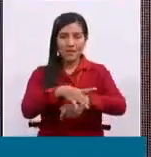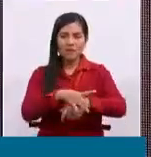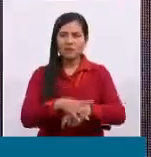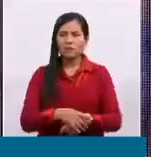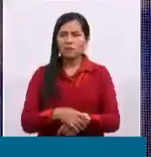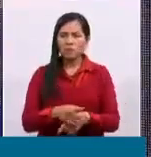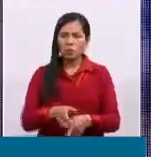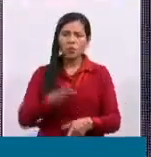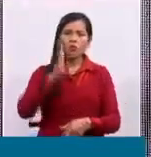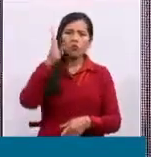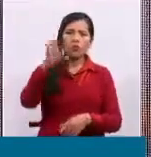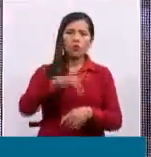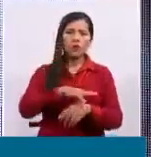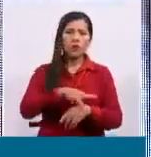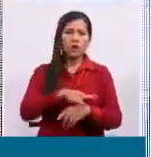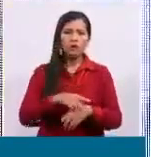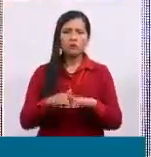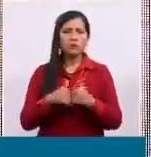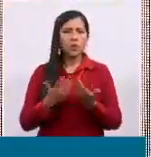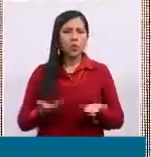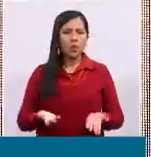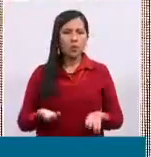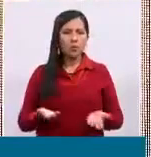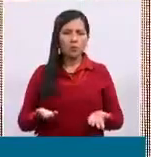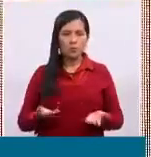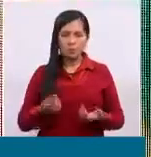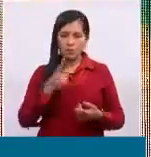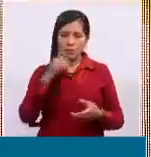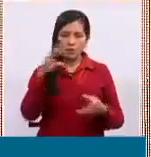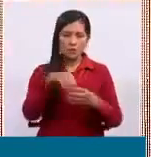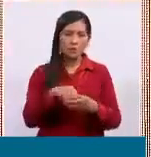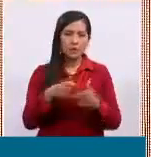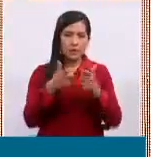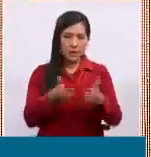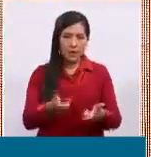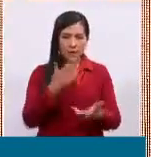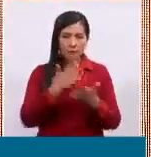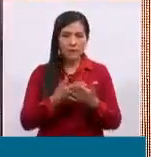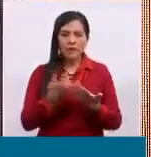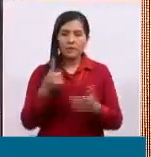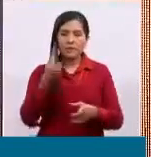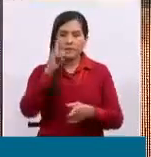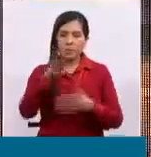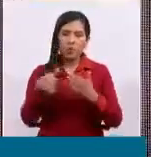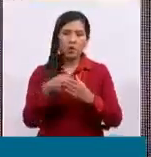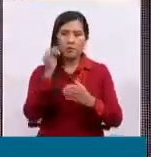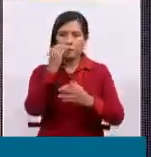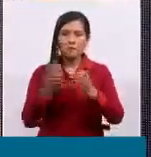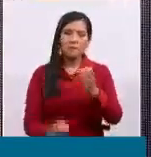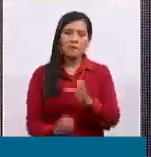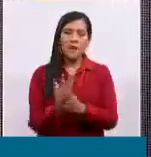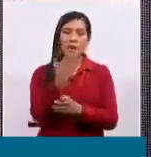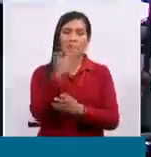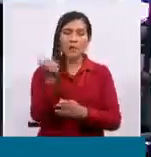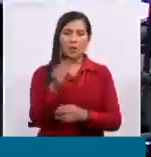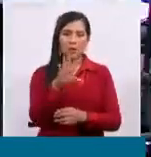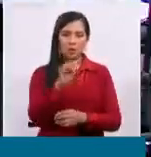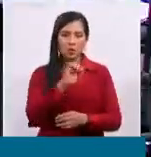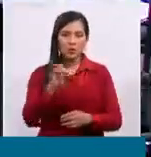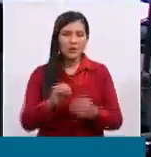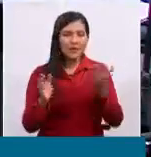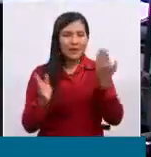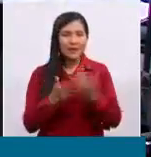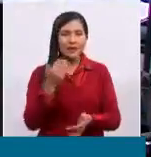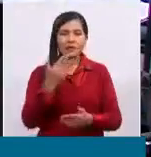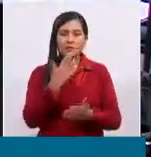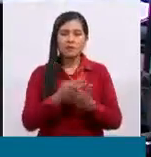estos elementos, ¿no? Nitrógeno, fósforo y potasio, que hace que la productividad suba casi en un 50%